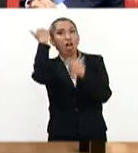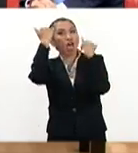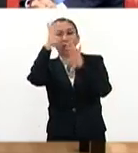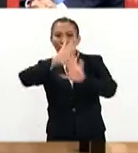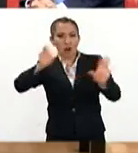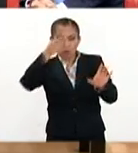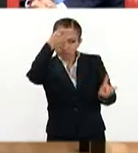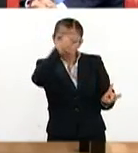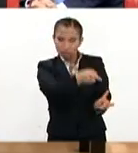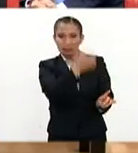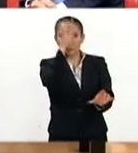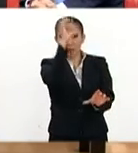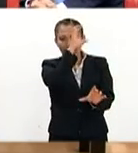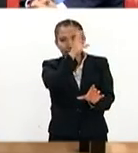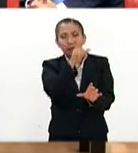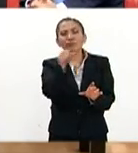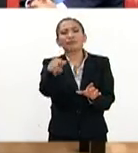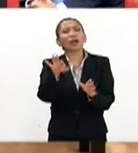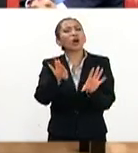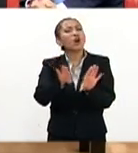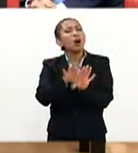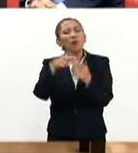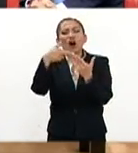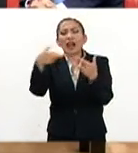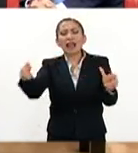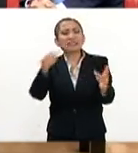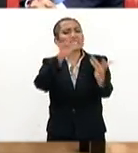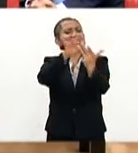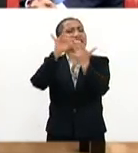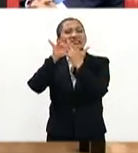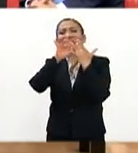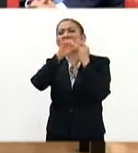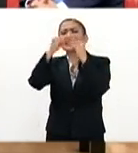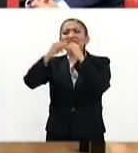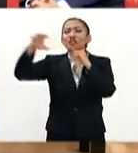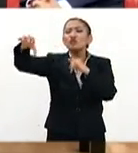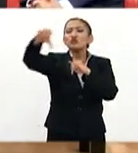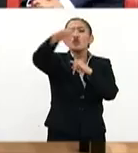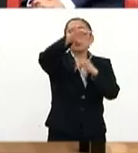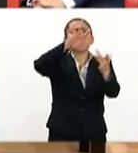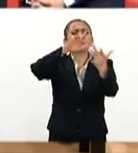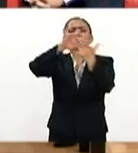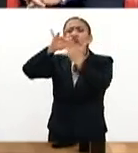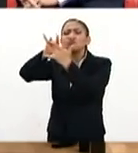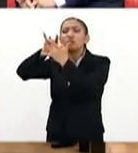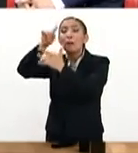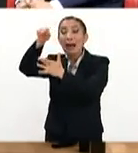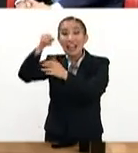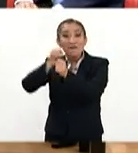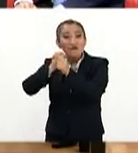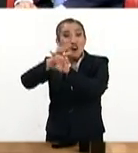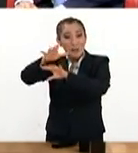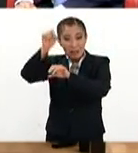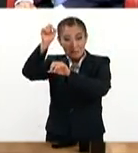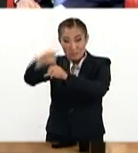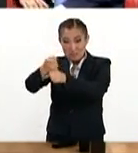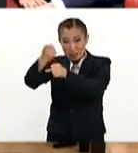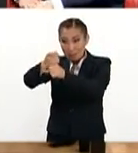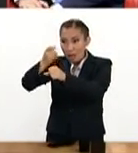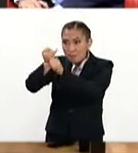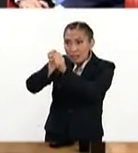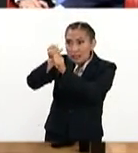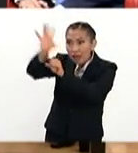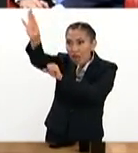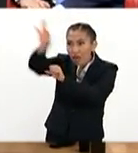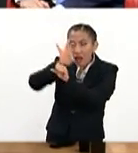todo. ¿Cómo se relacionan con las instituciones para precisamente que esta información de primer nivel en